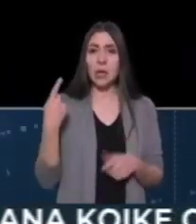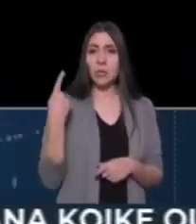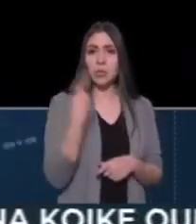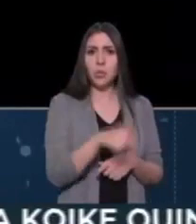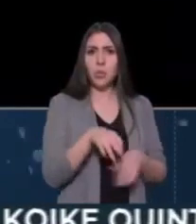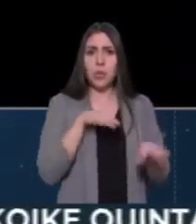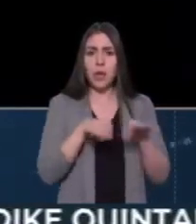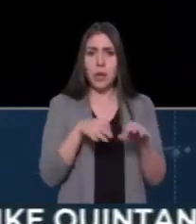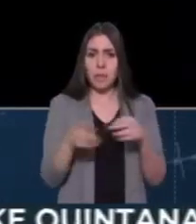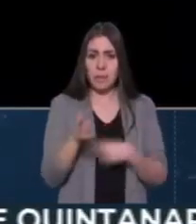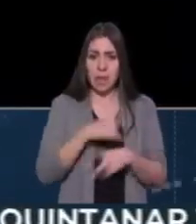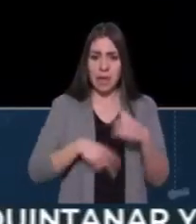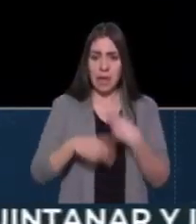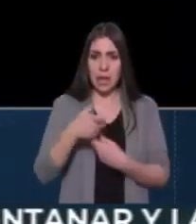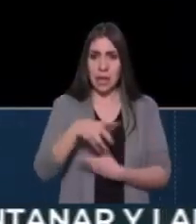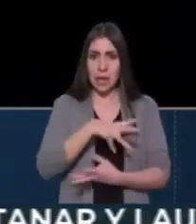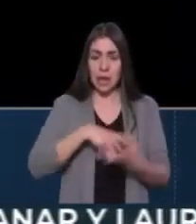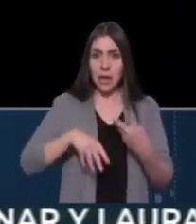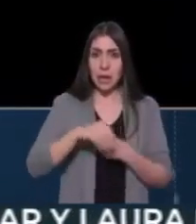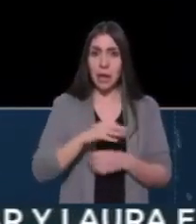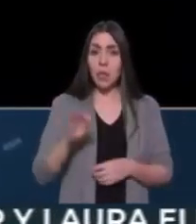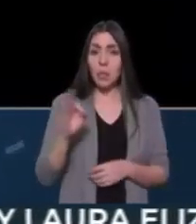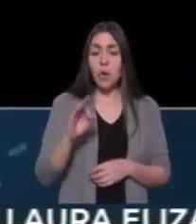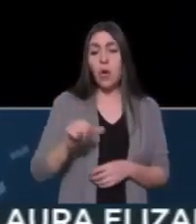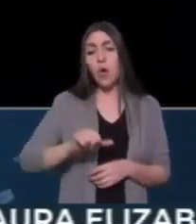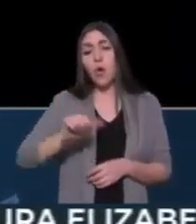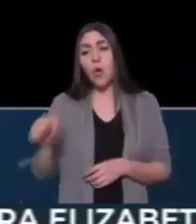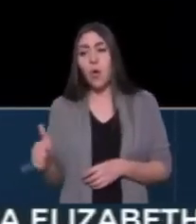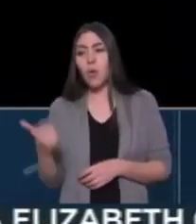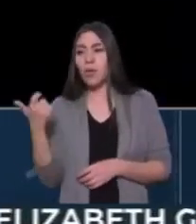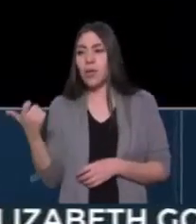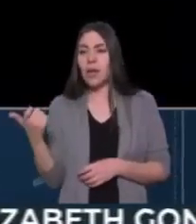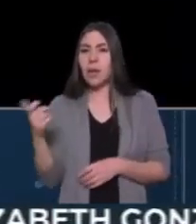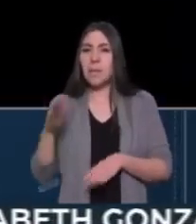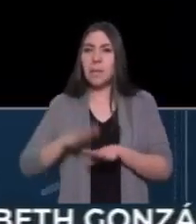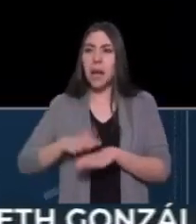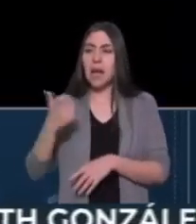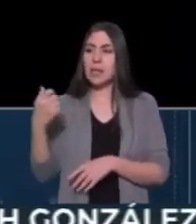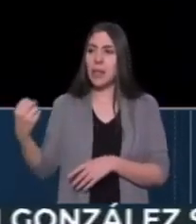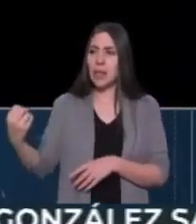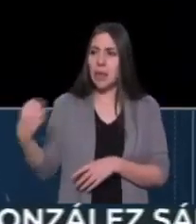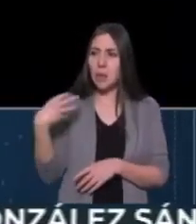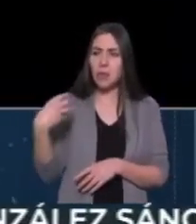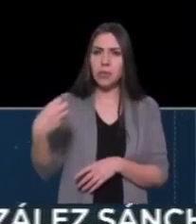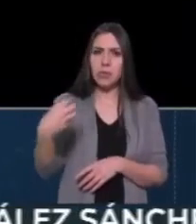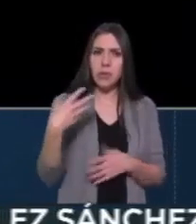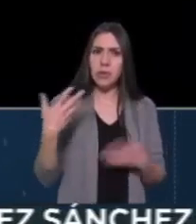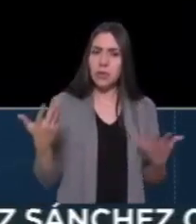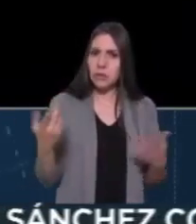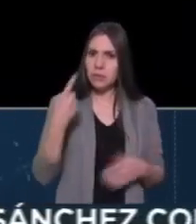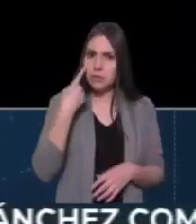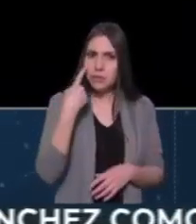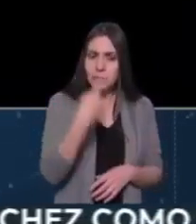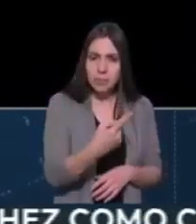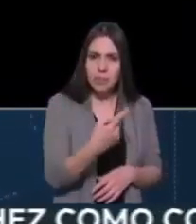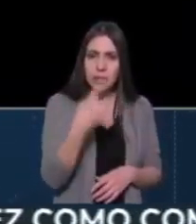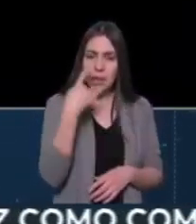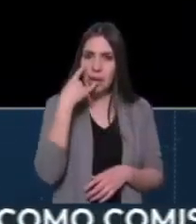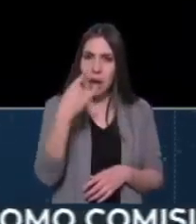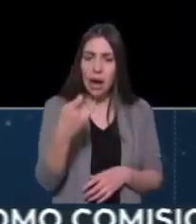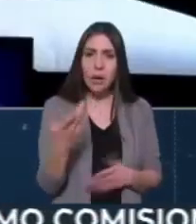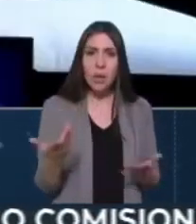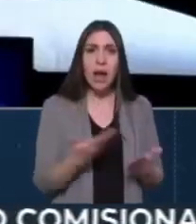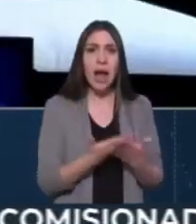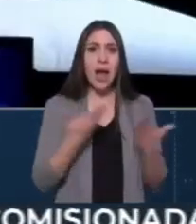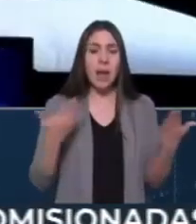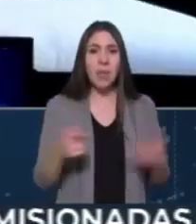cargo le dan. Si hay algún extra de dinero, algún depósito o algo, ahí hay una llamada de atención. No hay algo que